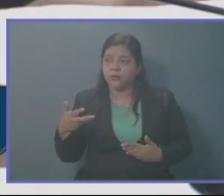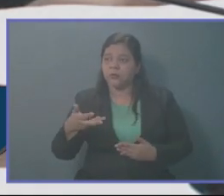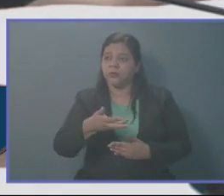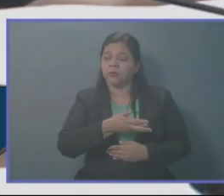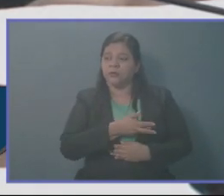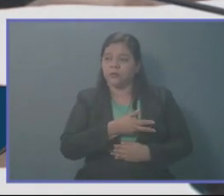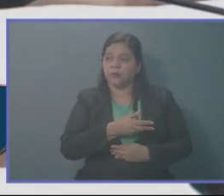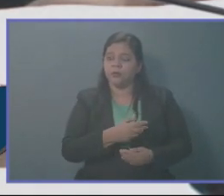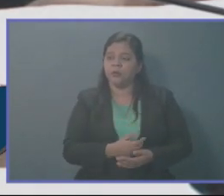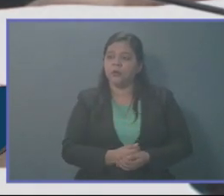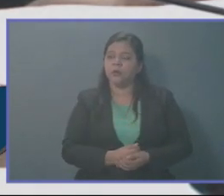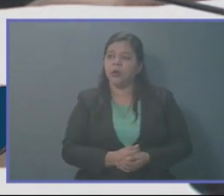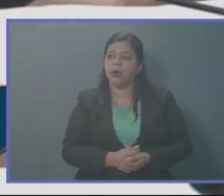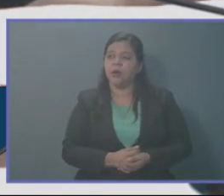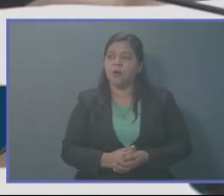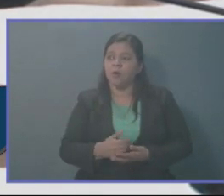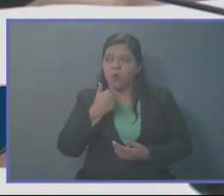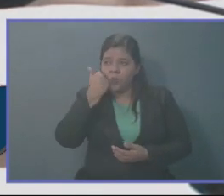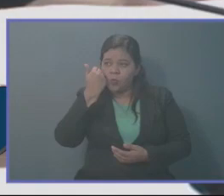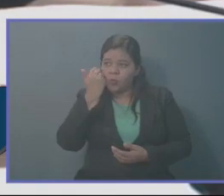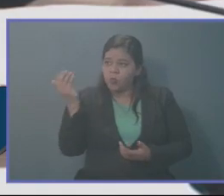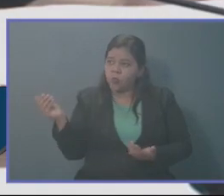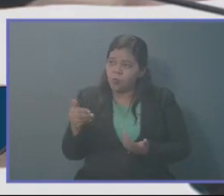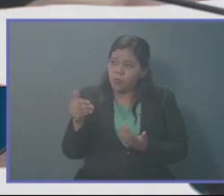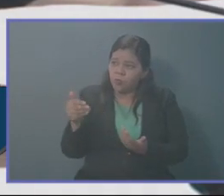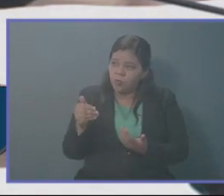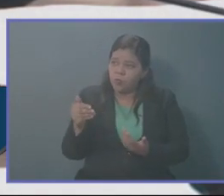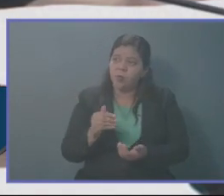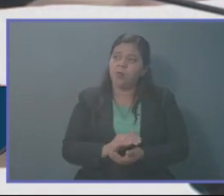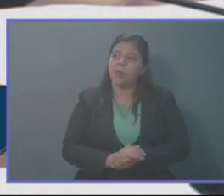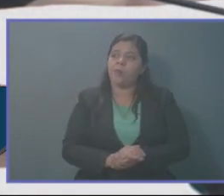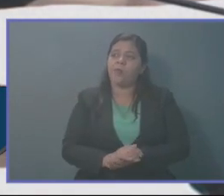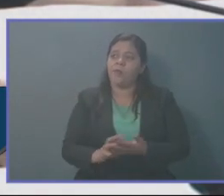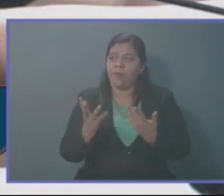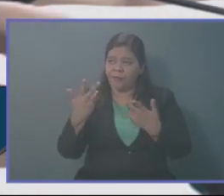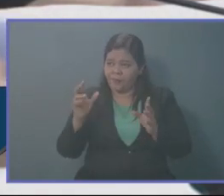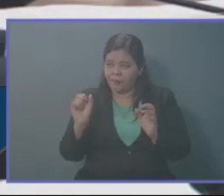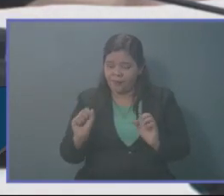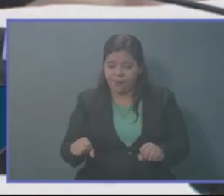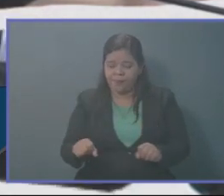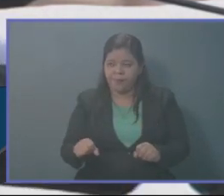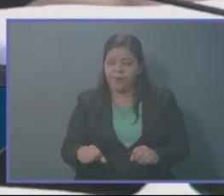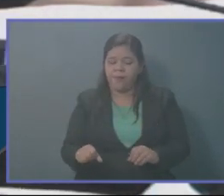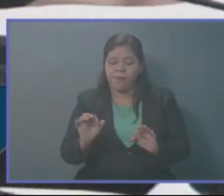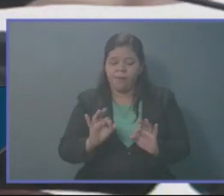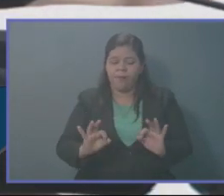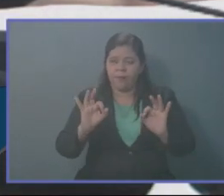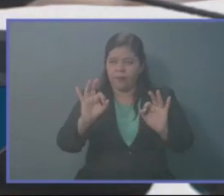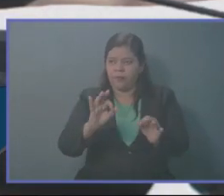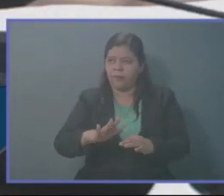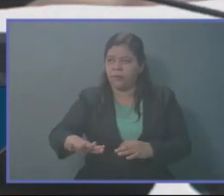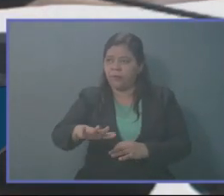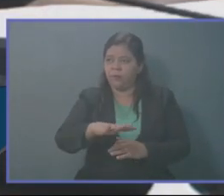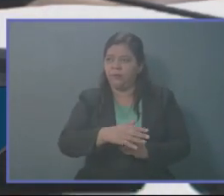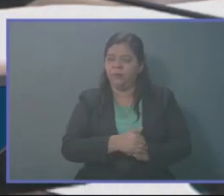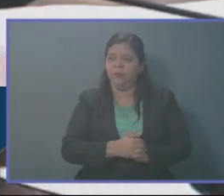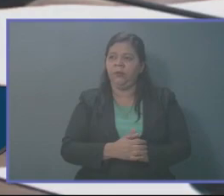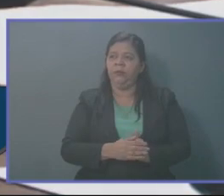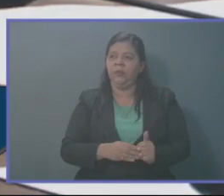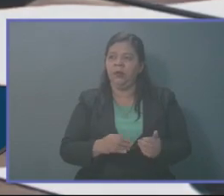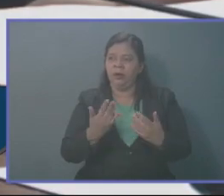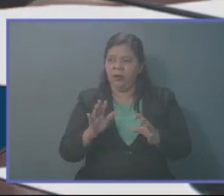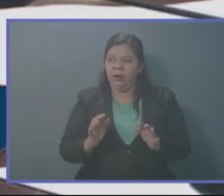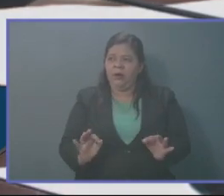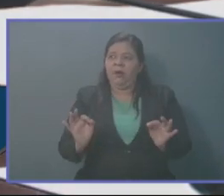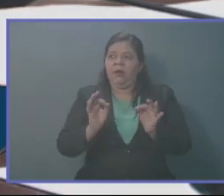nuestra juventud y poder crear mano de obra calificada,